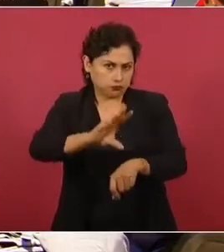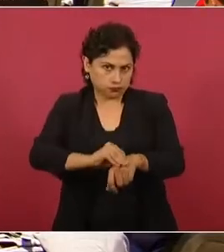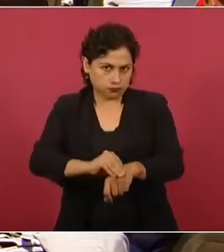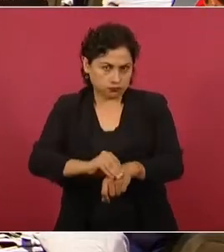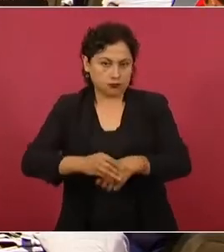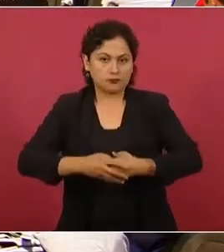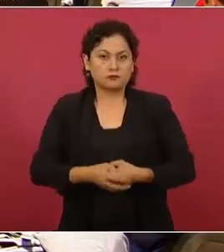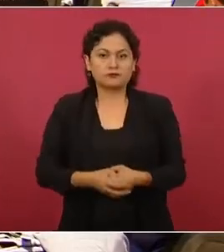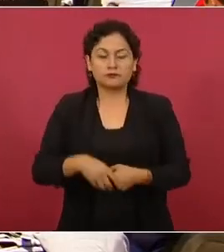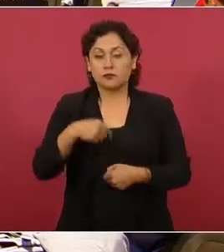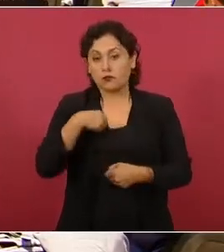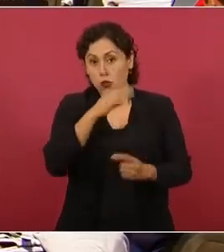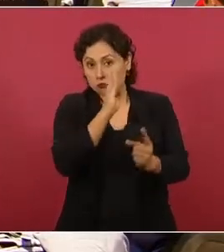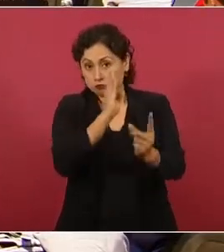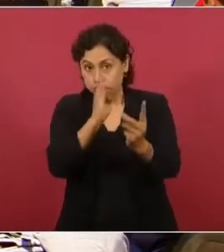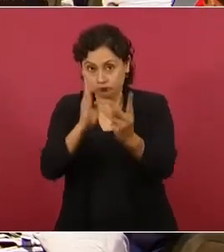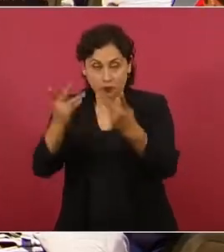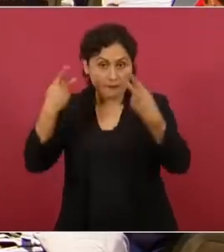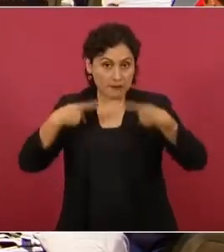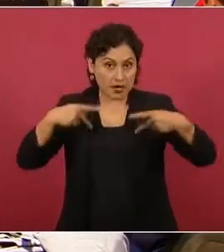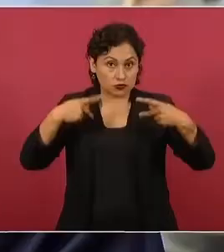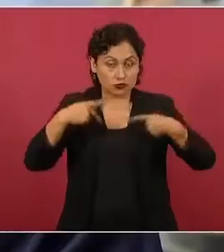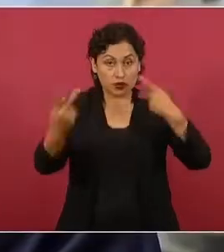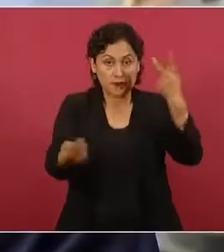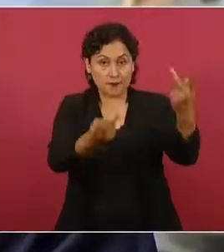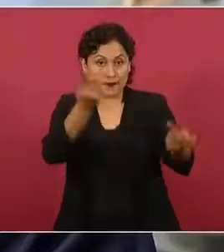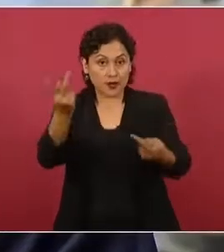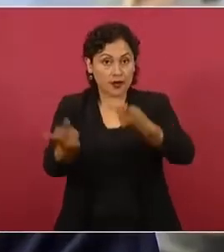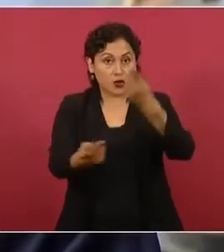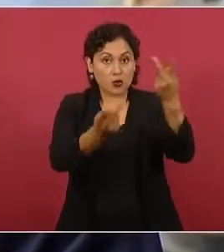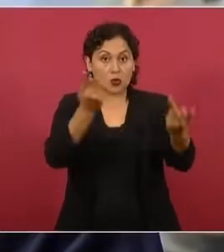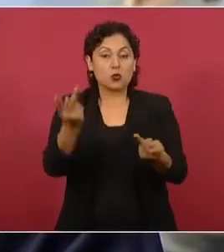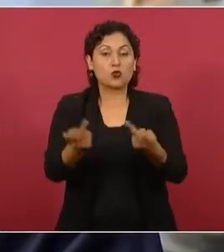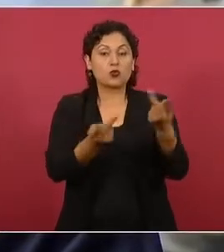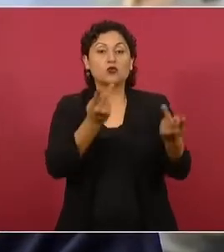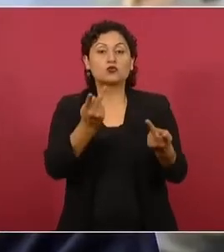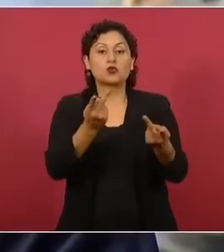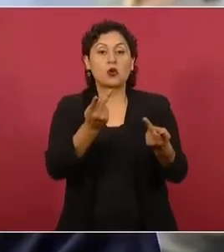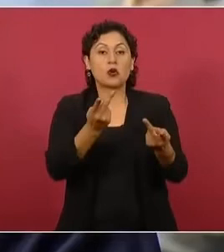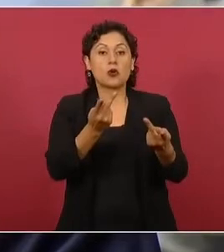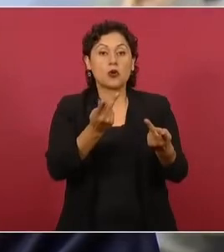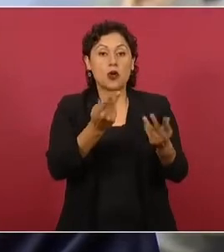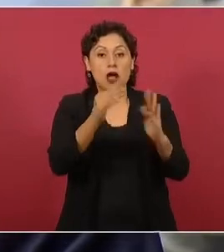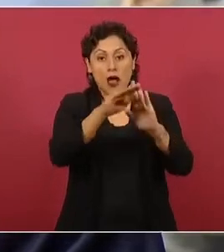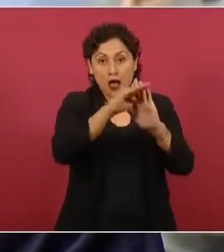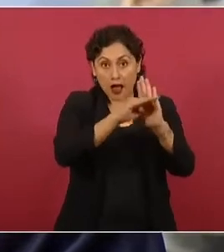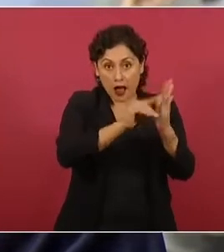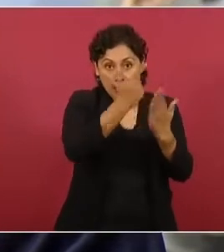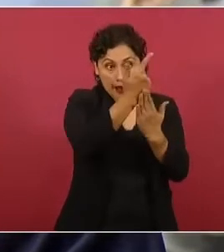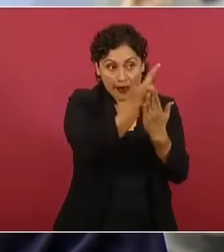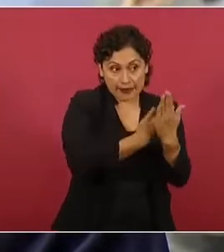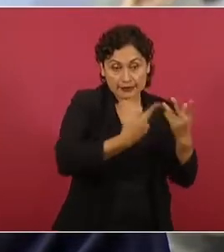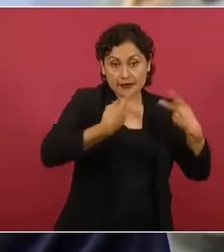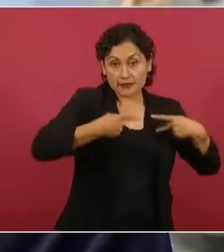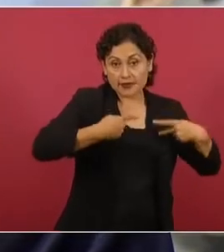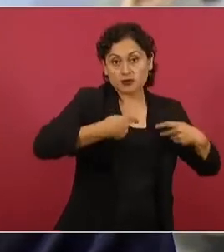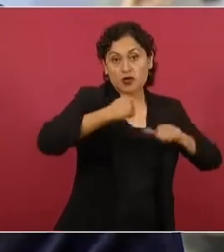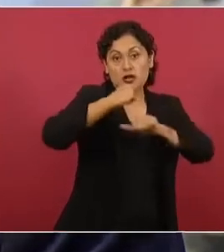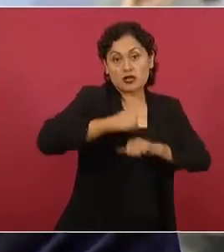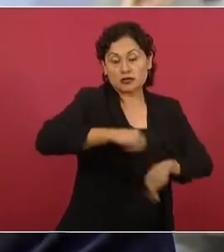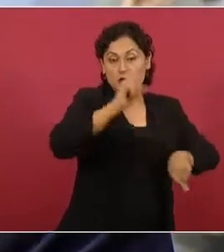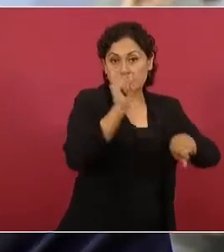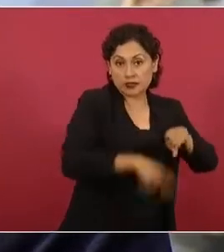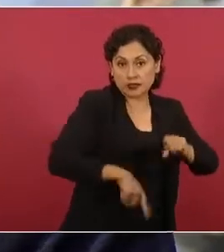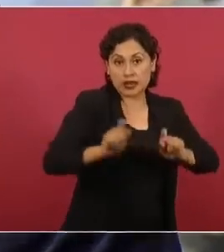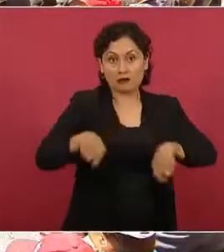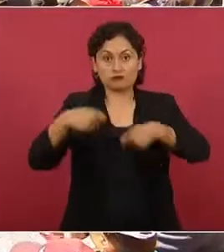y los señores asambleístas si son de aprobarse las remociones, designaciones y ratificaciones de nombramientos